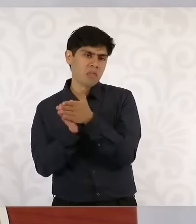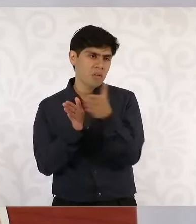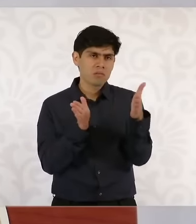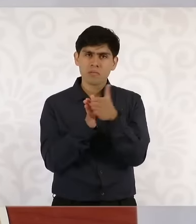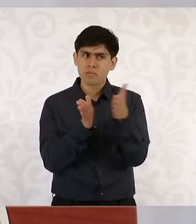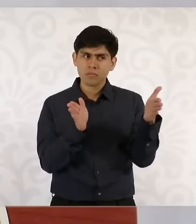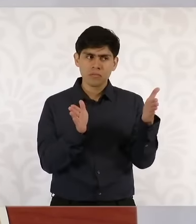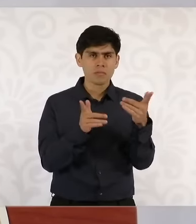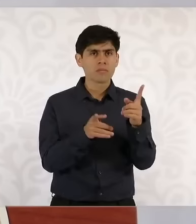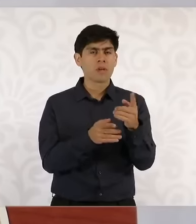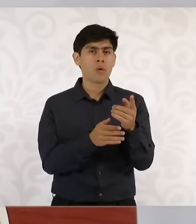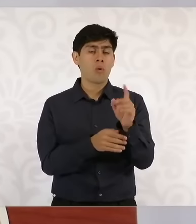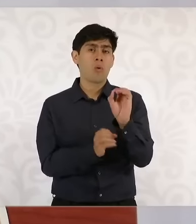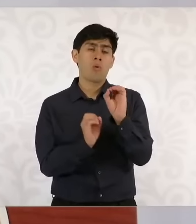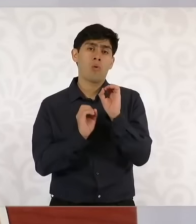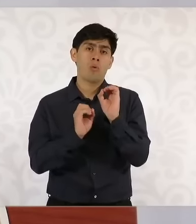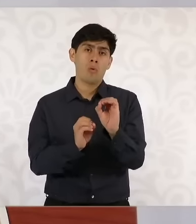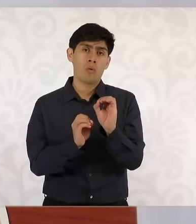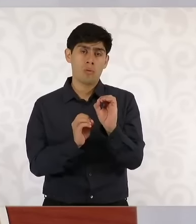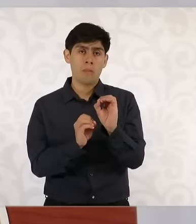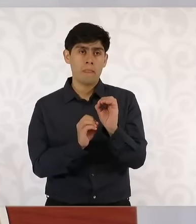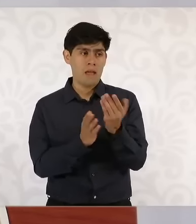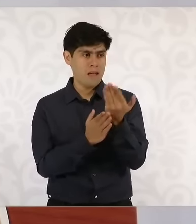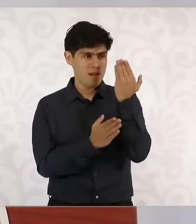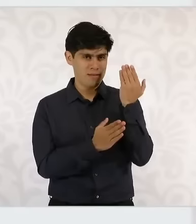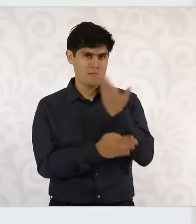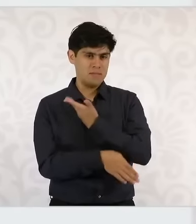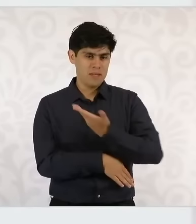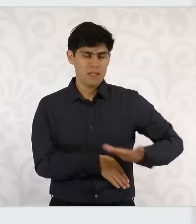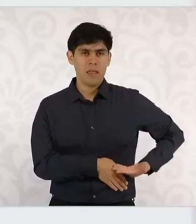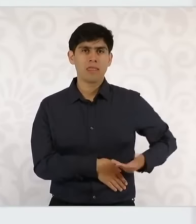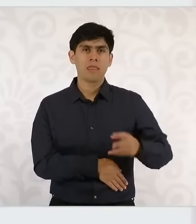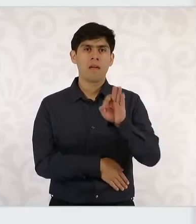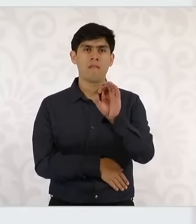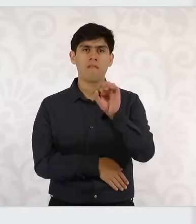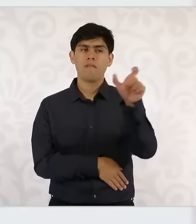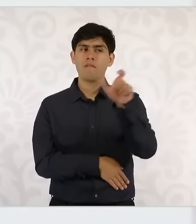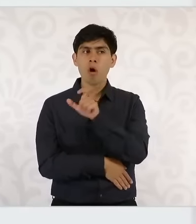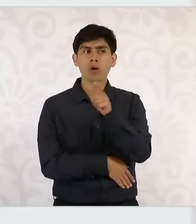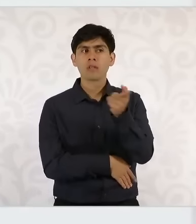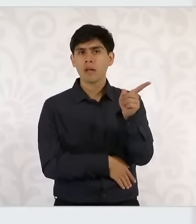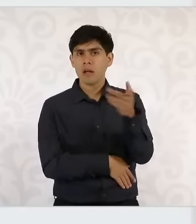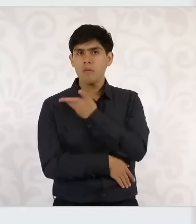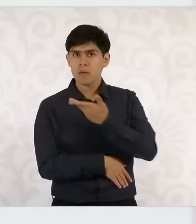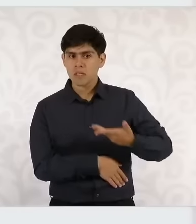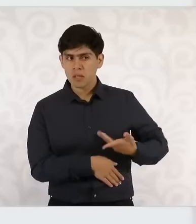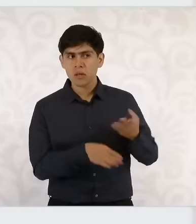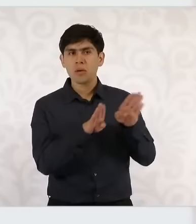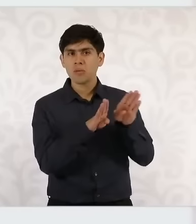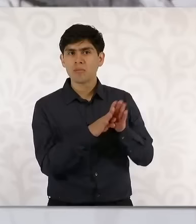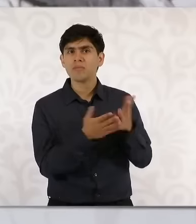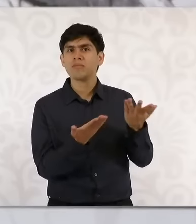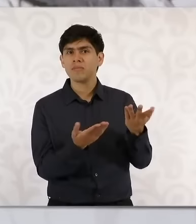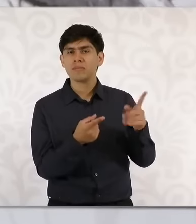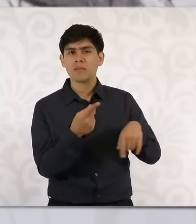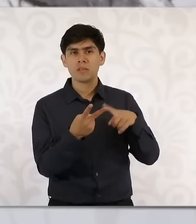¿Cómo fue México en la época de Fox? ¿Cómo fue el desafuero? ¿Cómo fue el